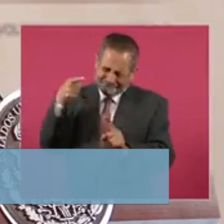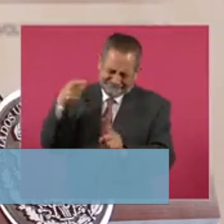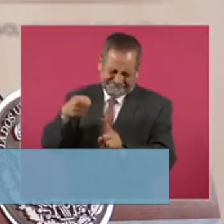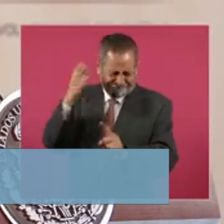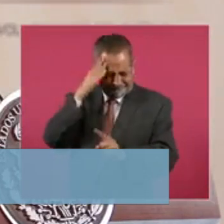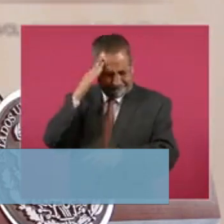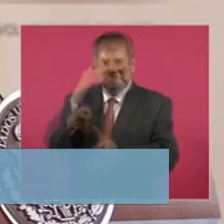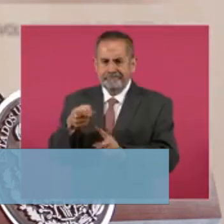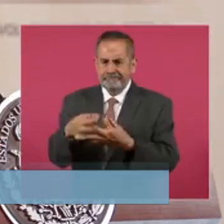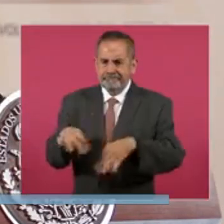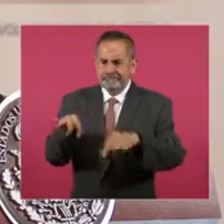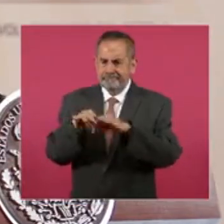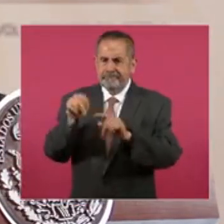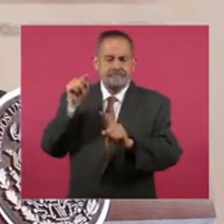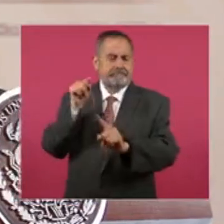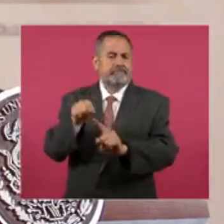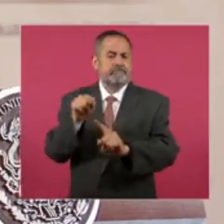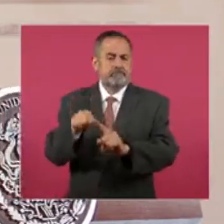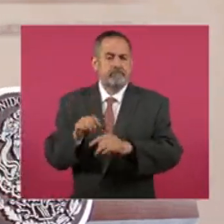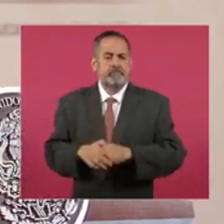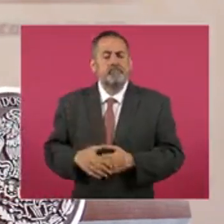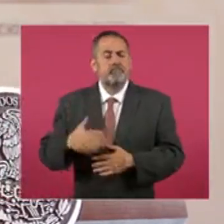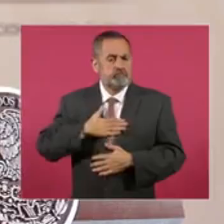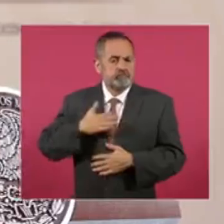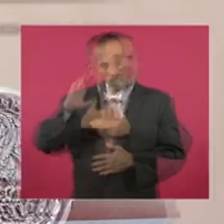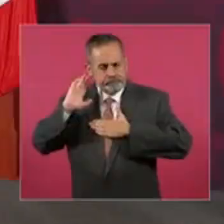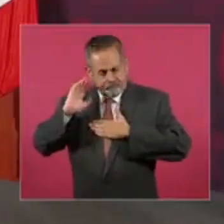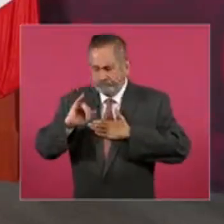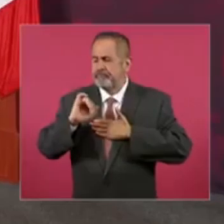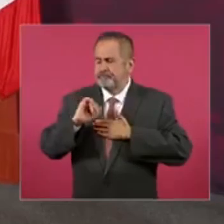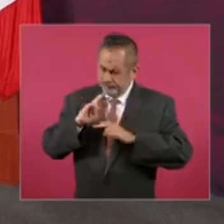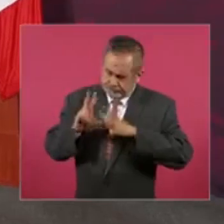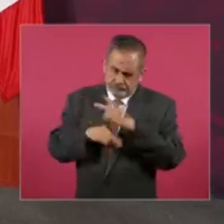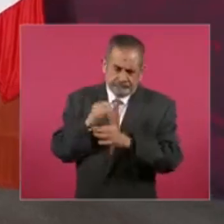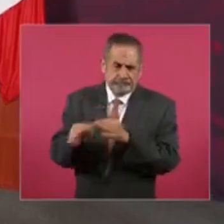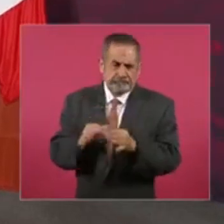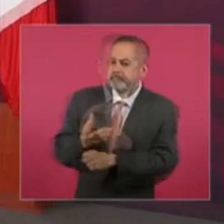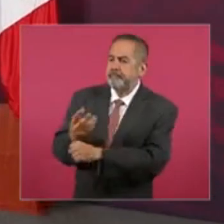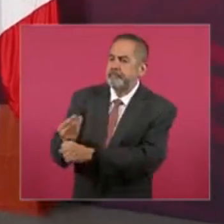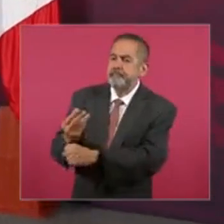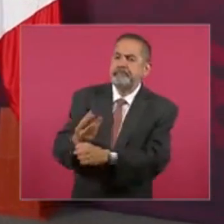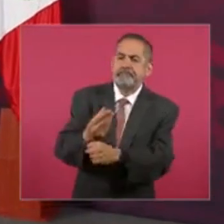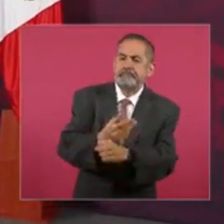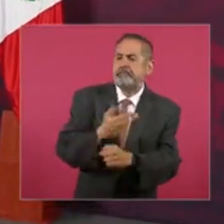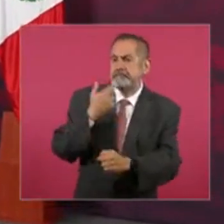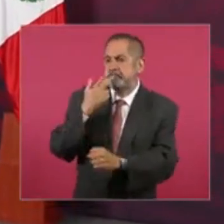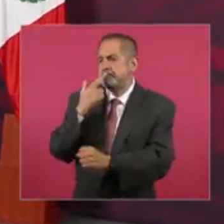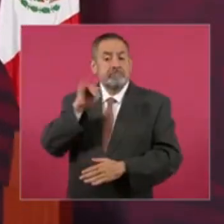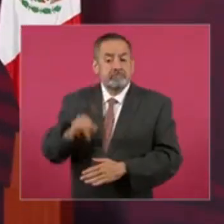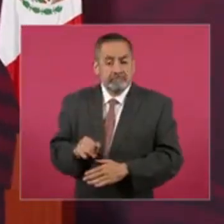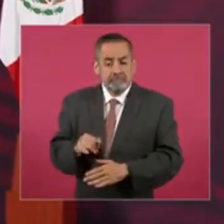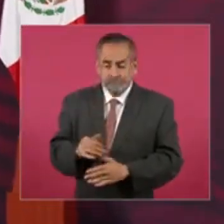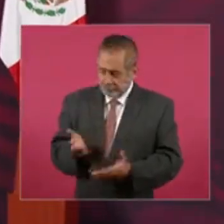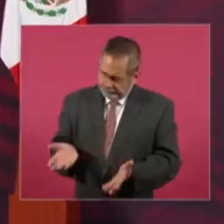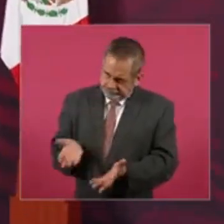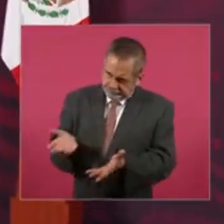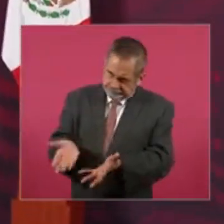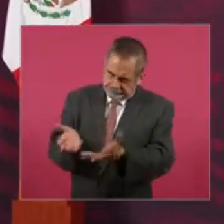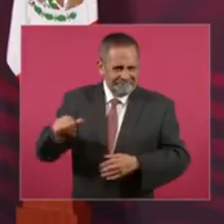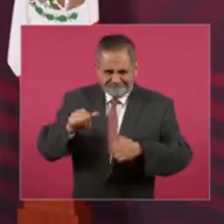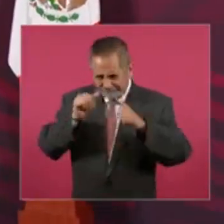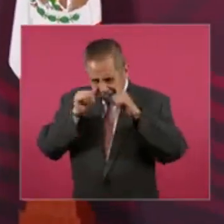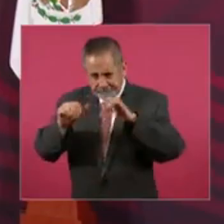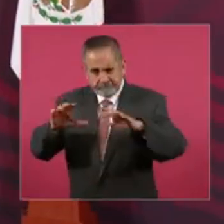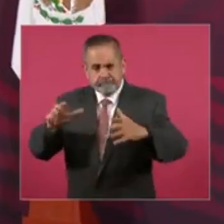es un compromiso que tenemos de mejorar como nunca todo lo